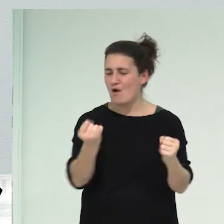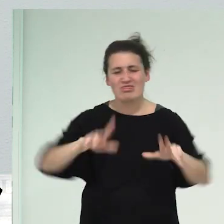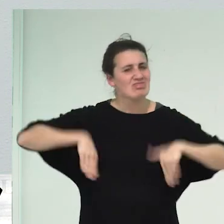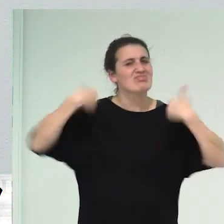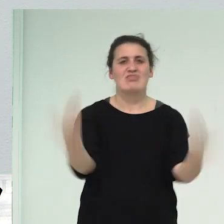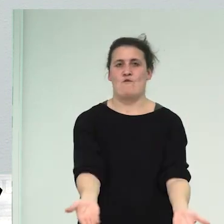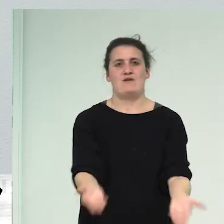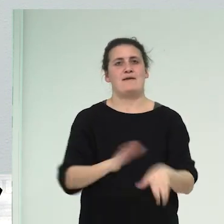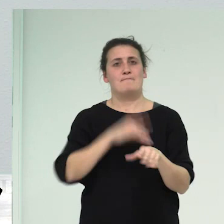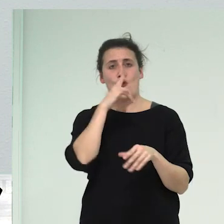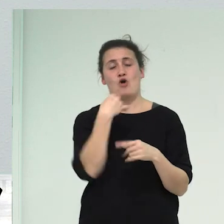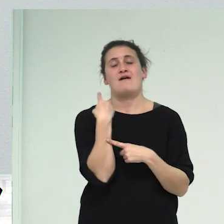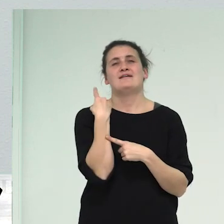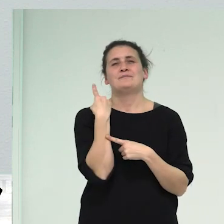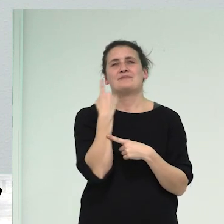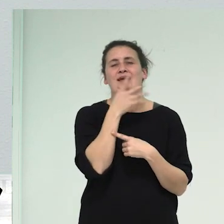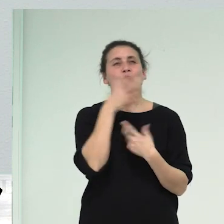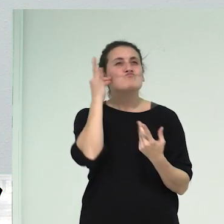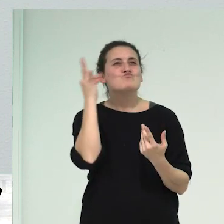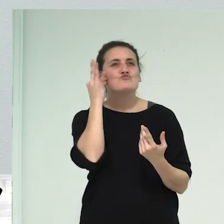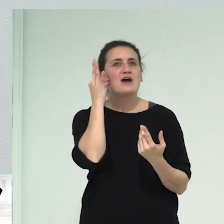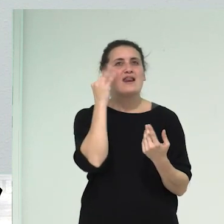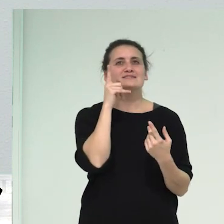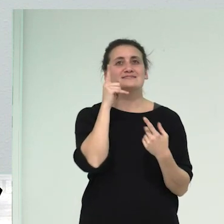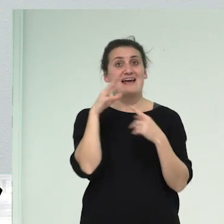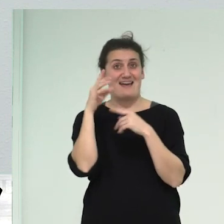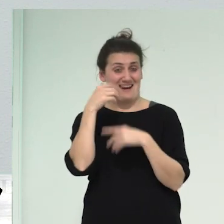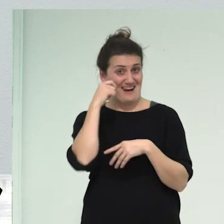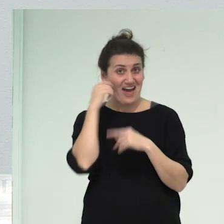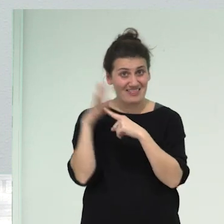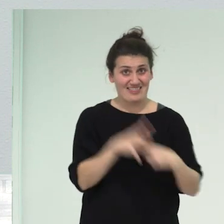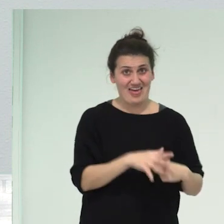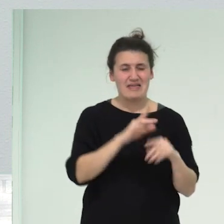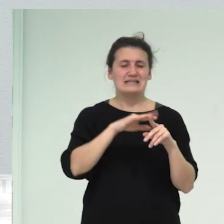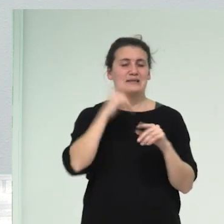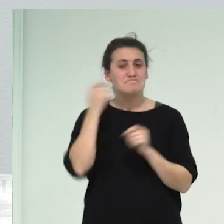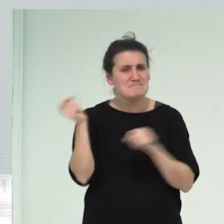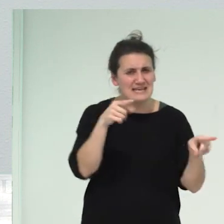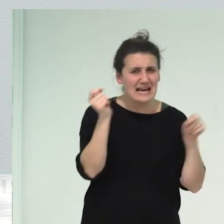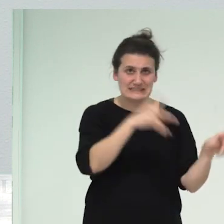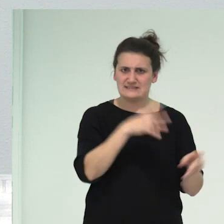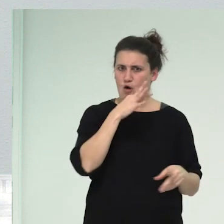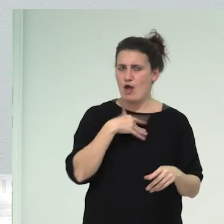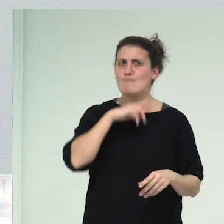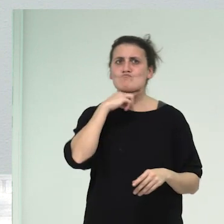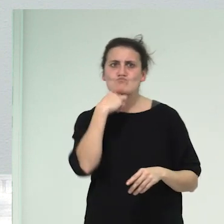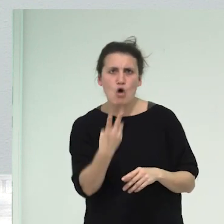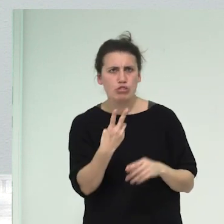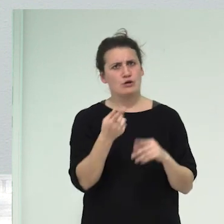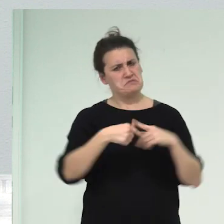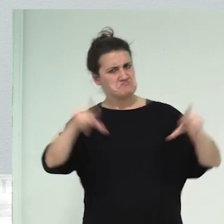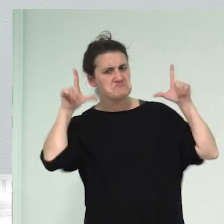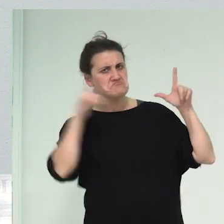dando, cada vez las mujeres racializadas, las migrantes y tal, están tomando más voz, están tomando